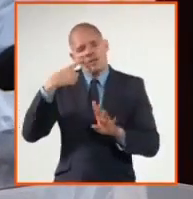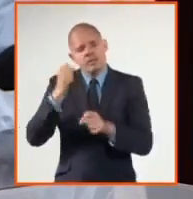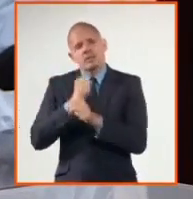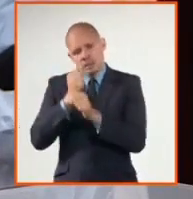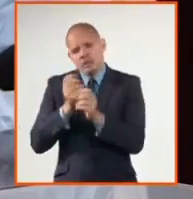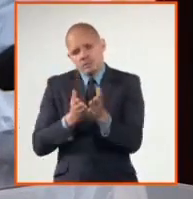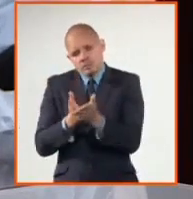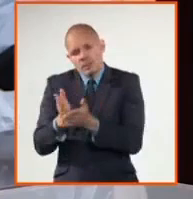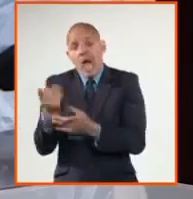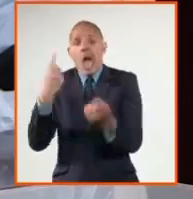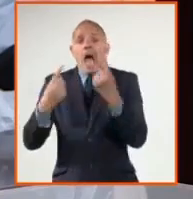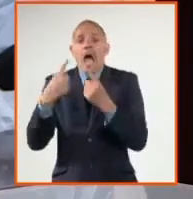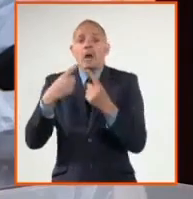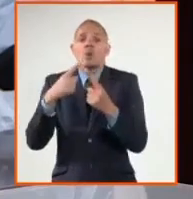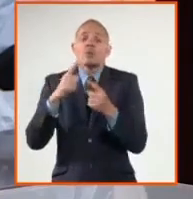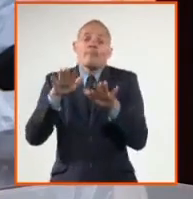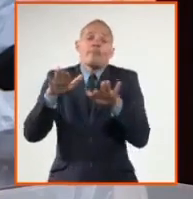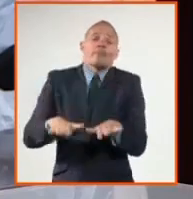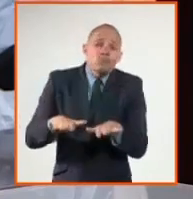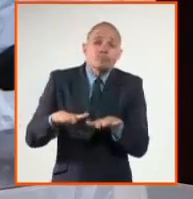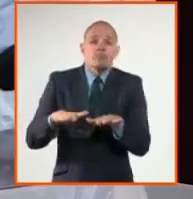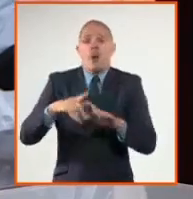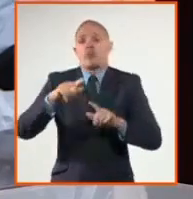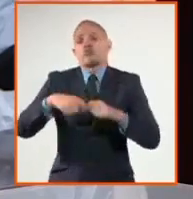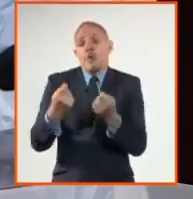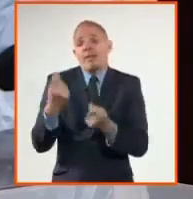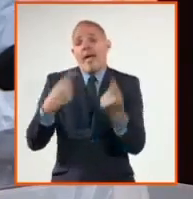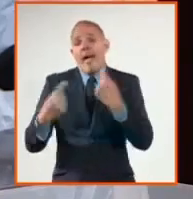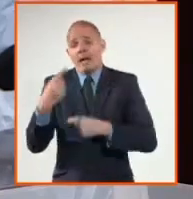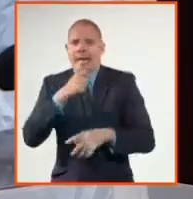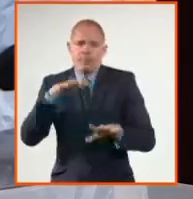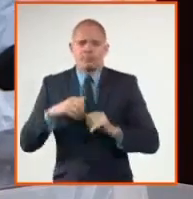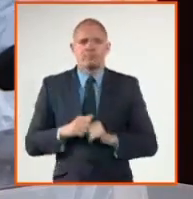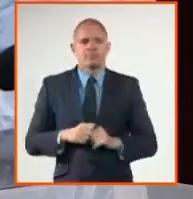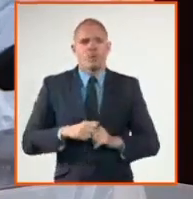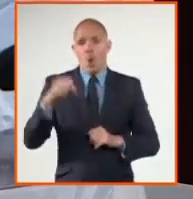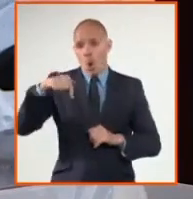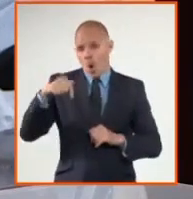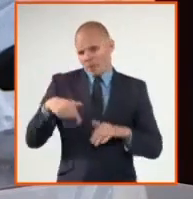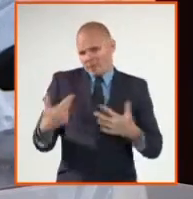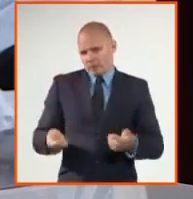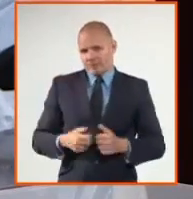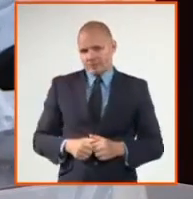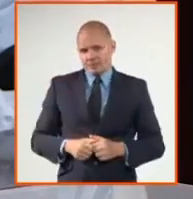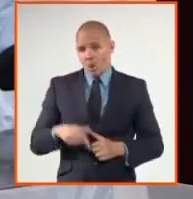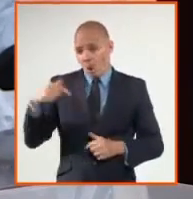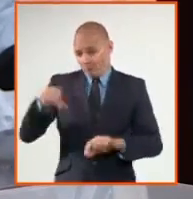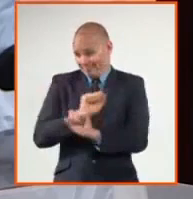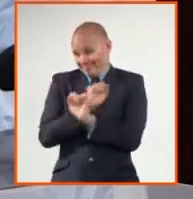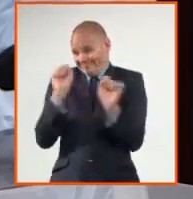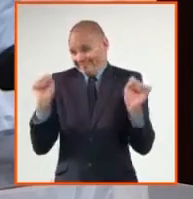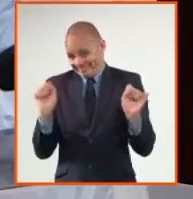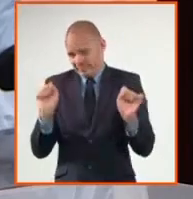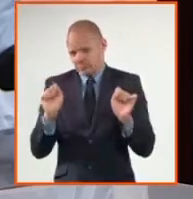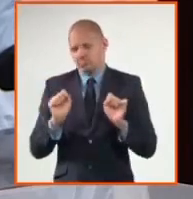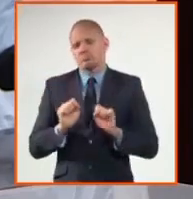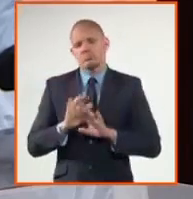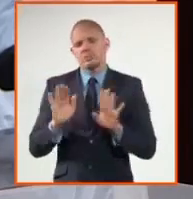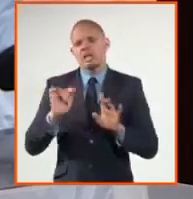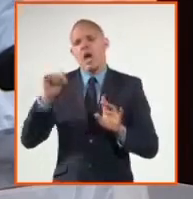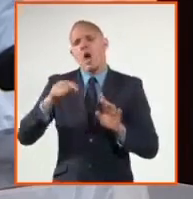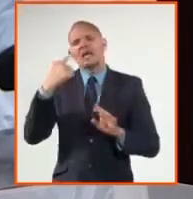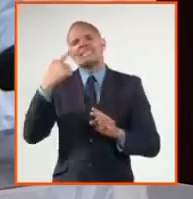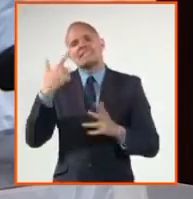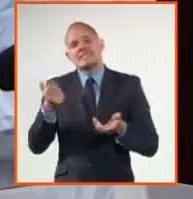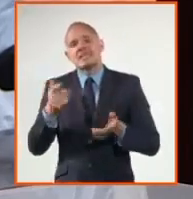por avería en el caso específico de hoy nosotros merecimos una avería en la máquina 2 la termoeléctrica en este bar de